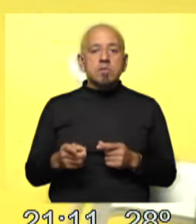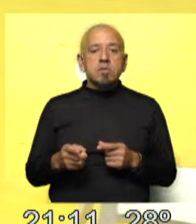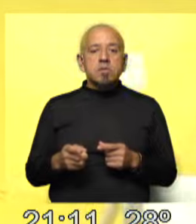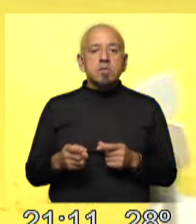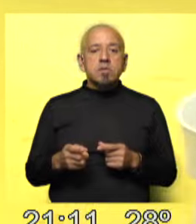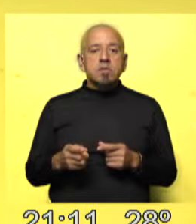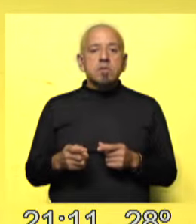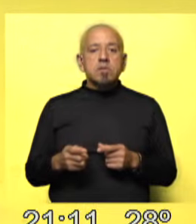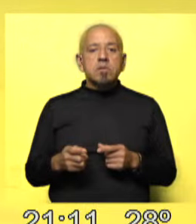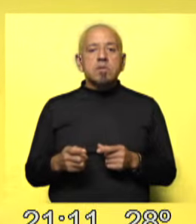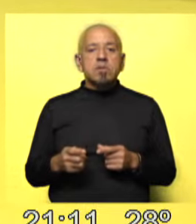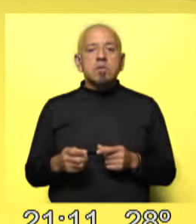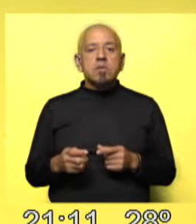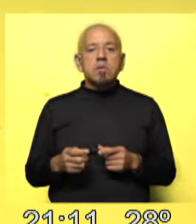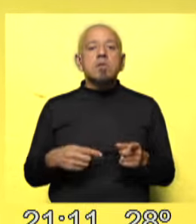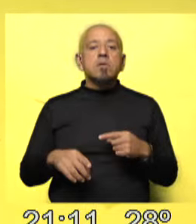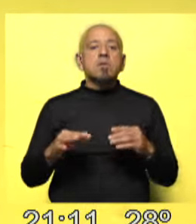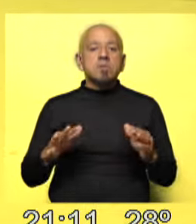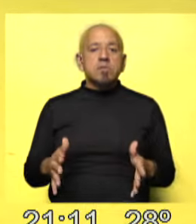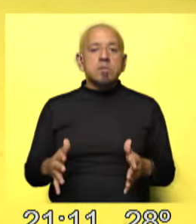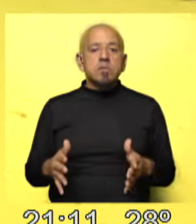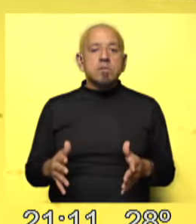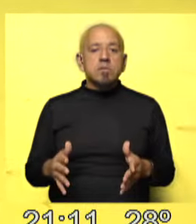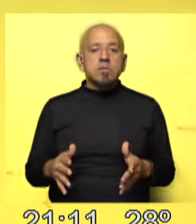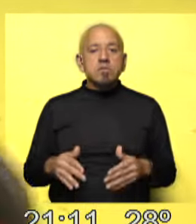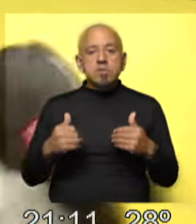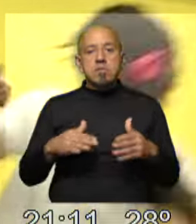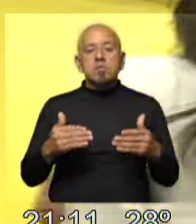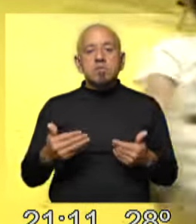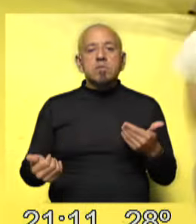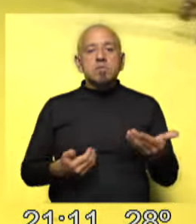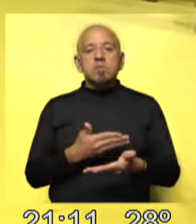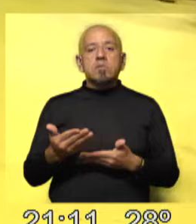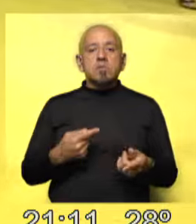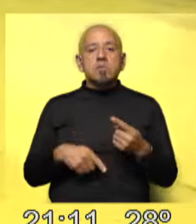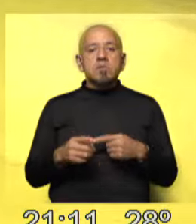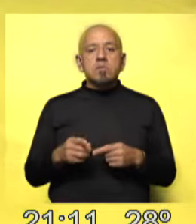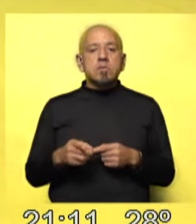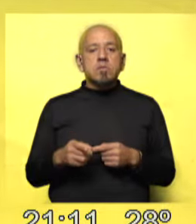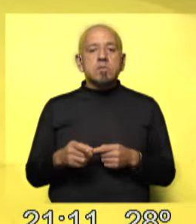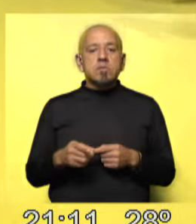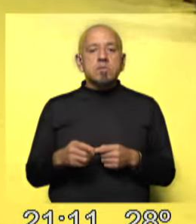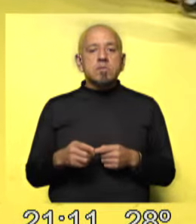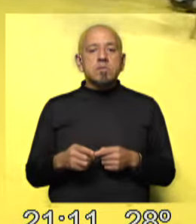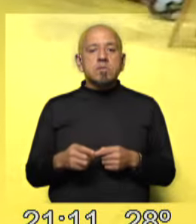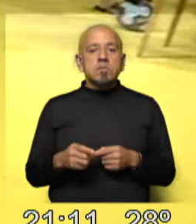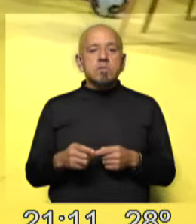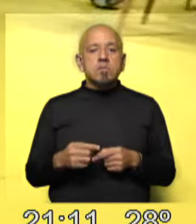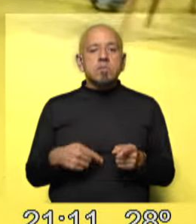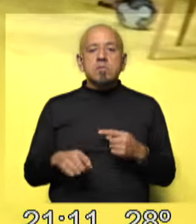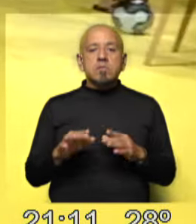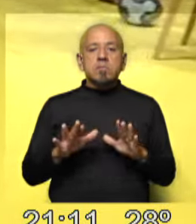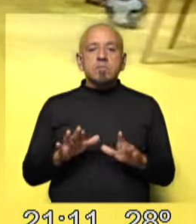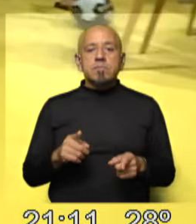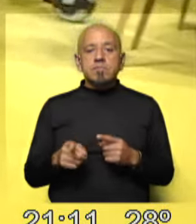autorregula no que eso también tiene que ver con generar convivencia se autorregula ellos cada uno va manejando